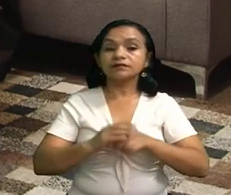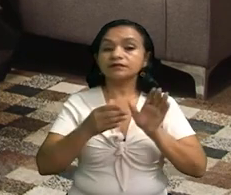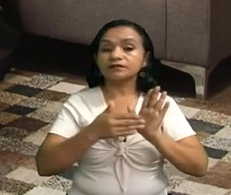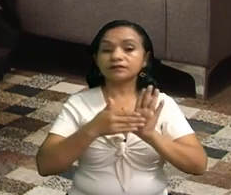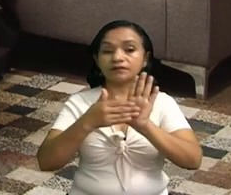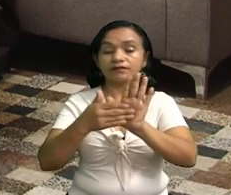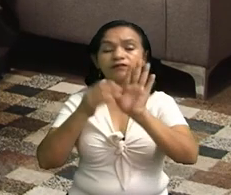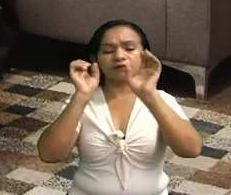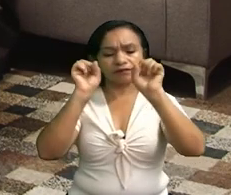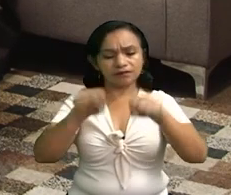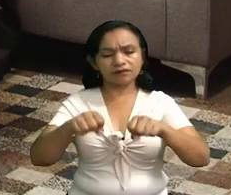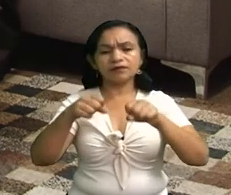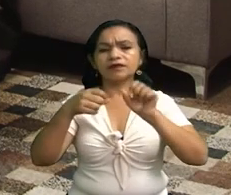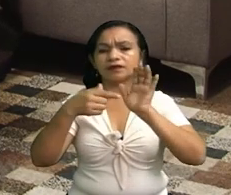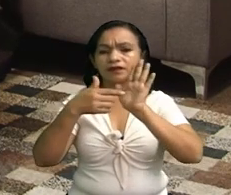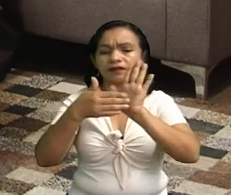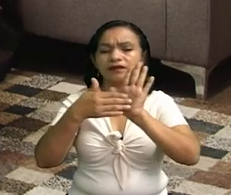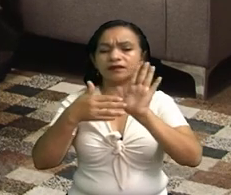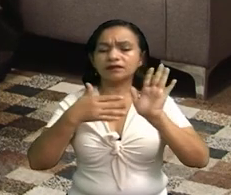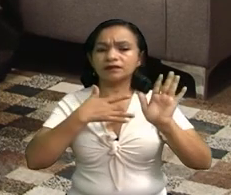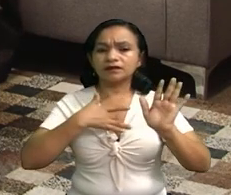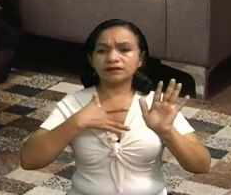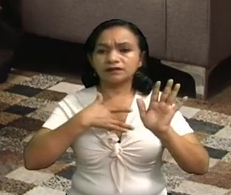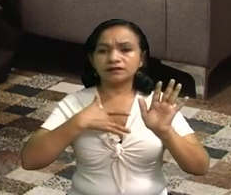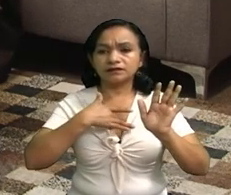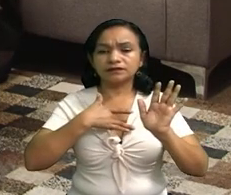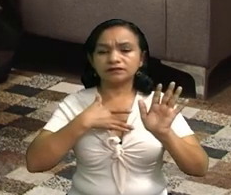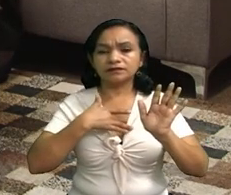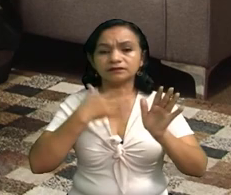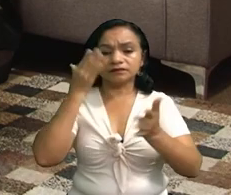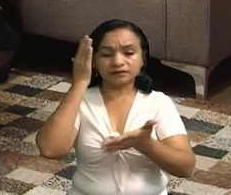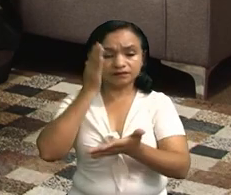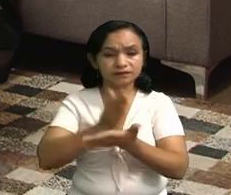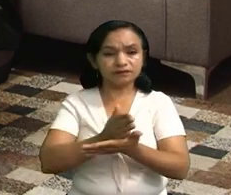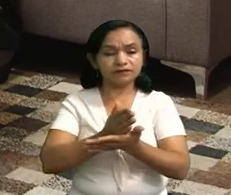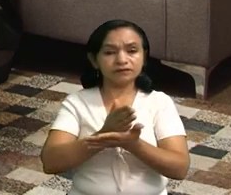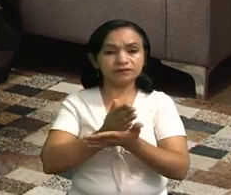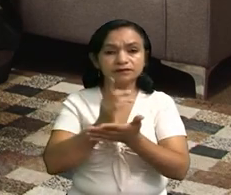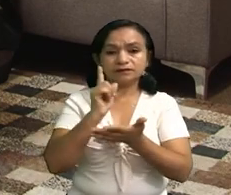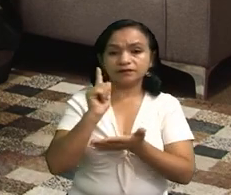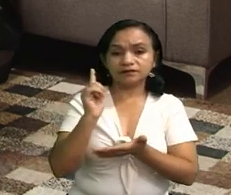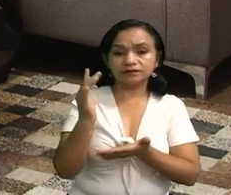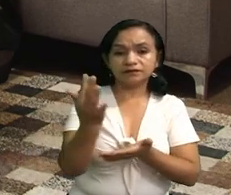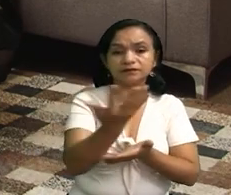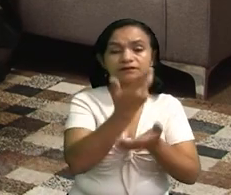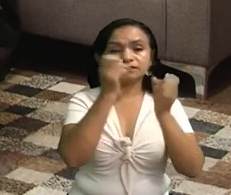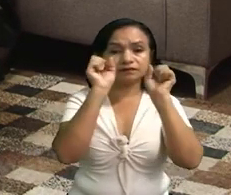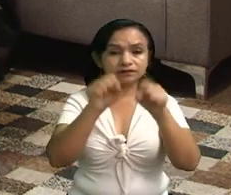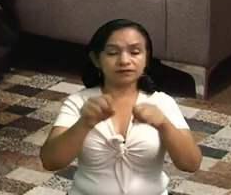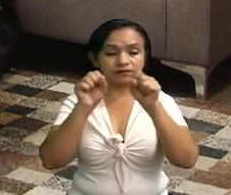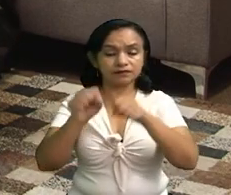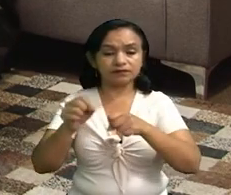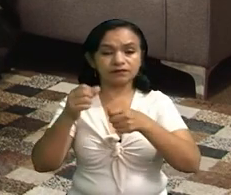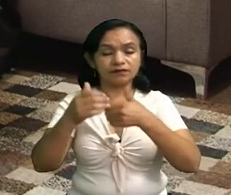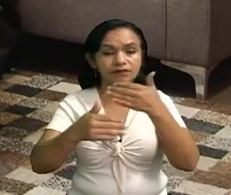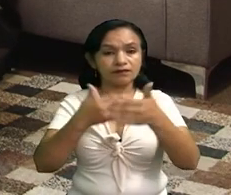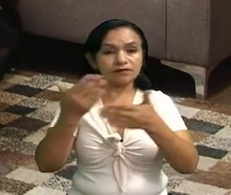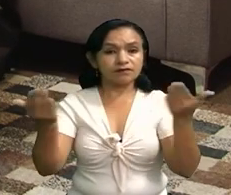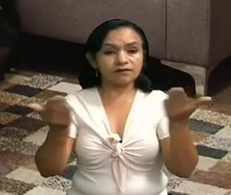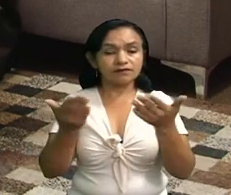demostrar que sí podemos, pues que lo que necesitamos es una decisión y que todos podemos entrar en estos procesos.